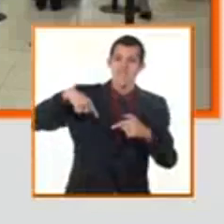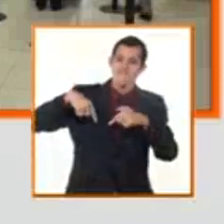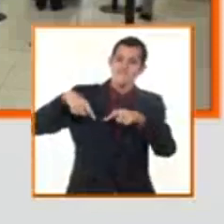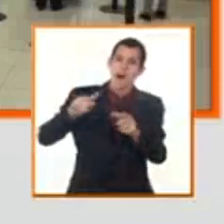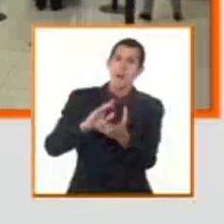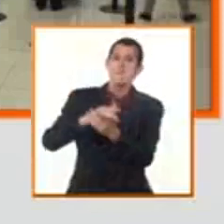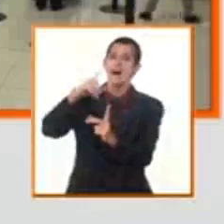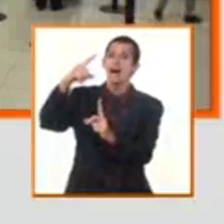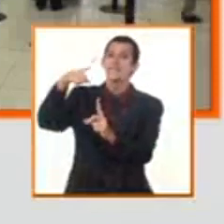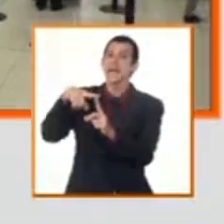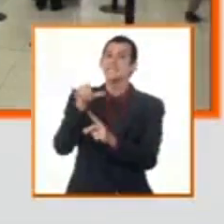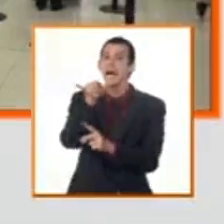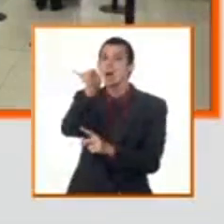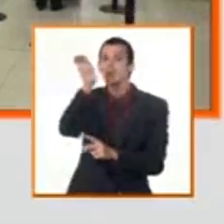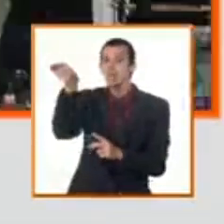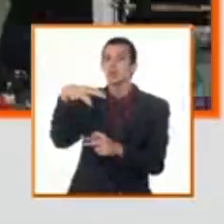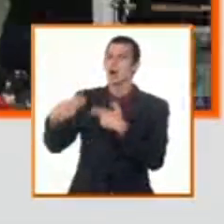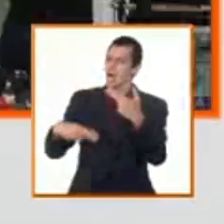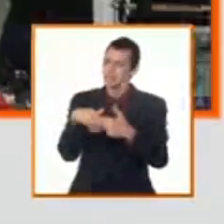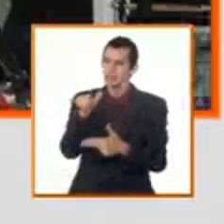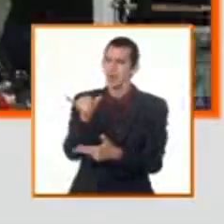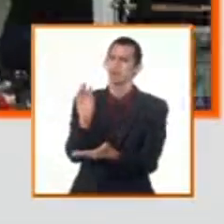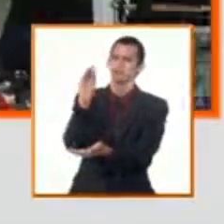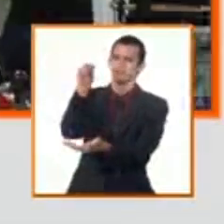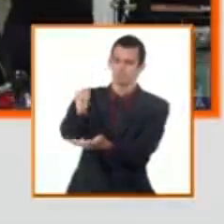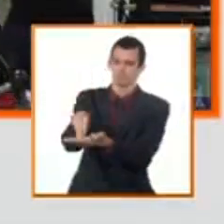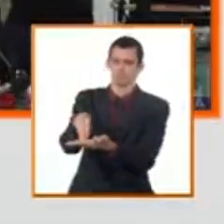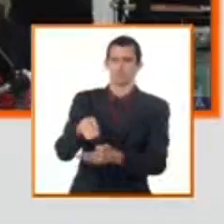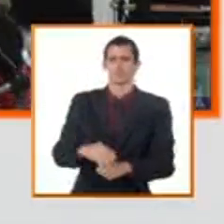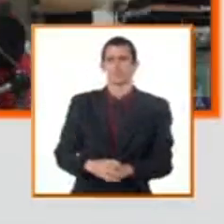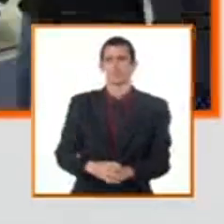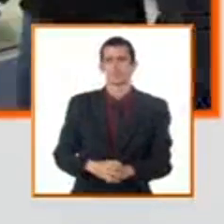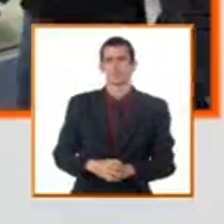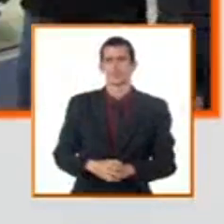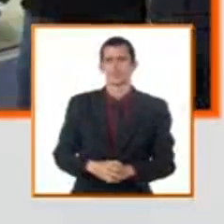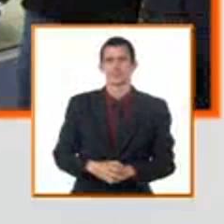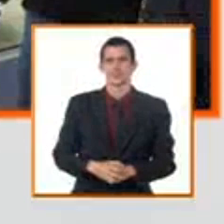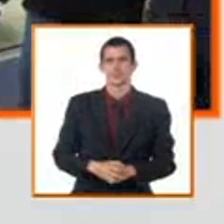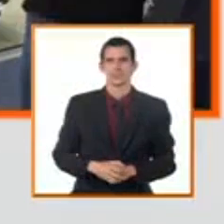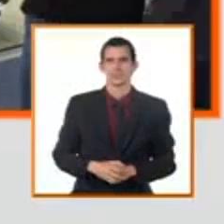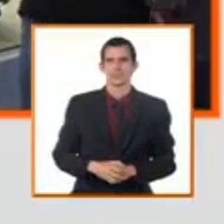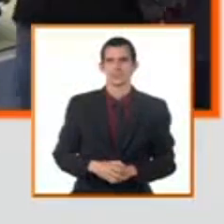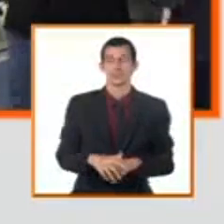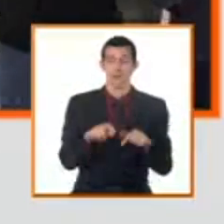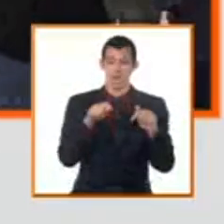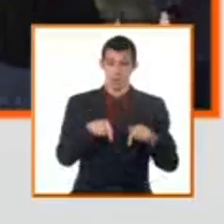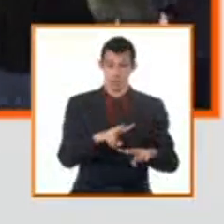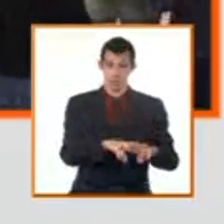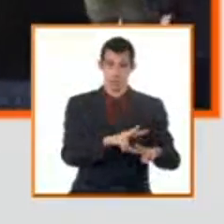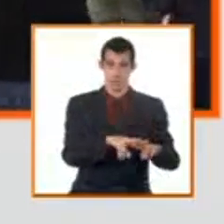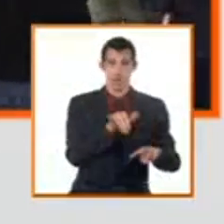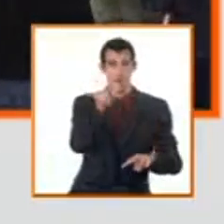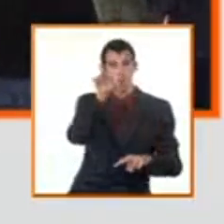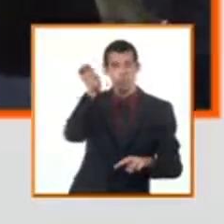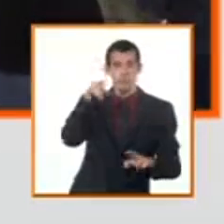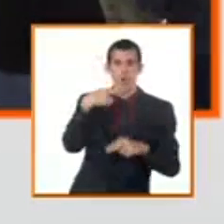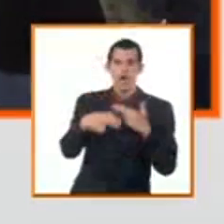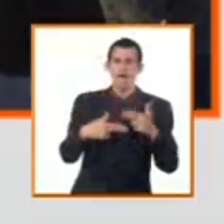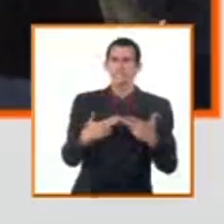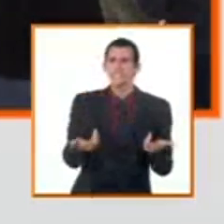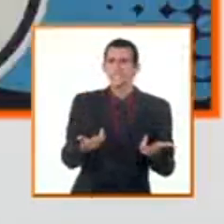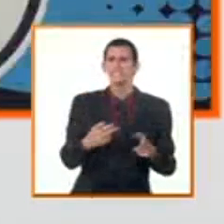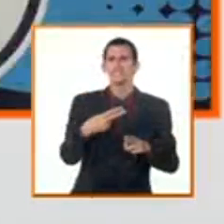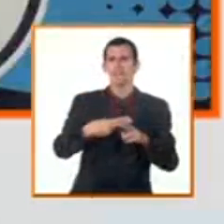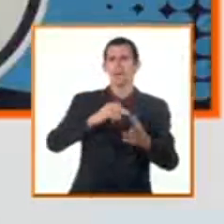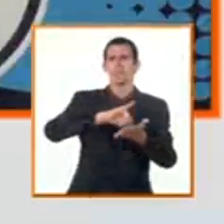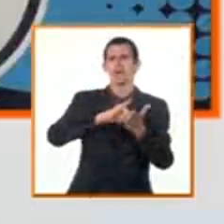hoy se está firmando en el aeropuerto José Martí el programa Alto Frontera, que es un programa que nos va a permitir visualizar todo el trabajo de